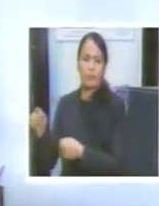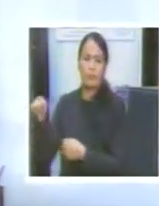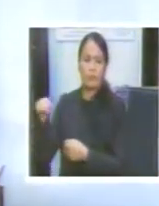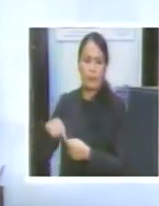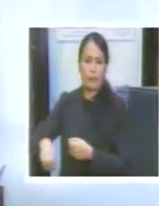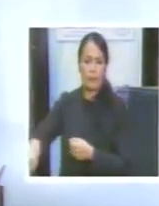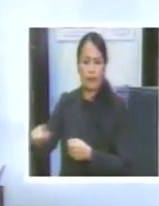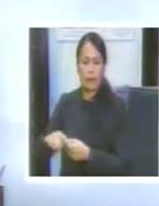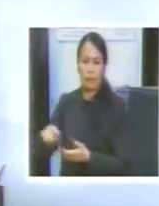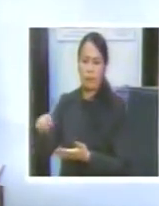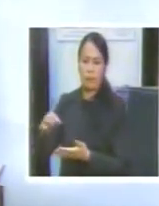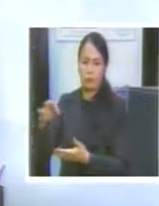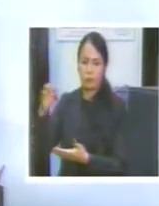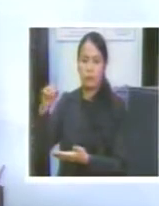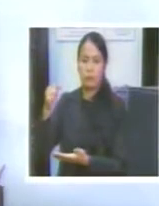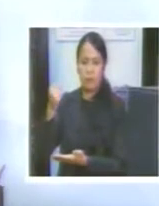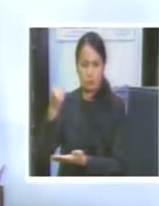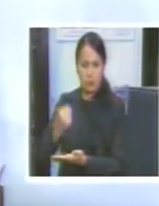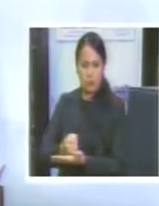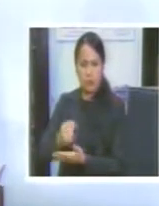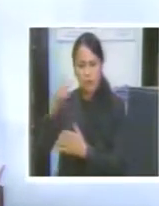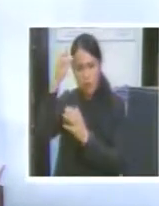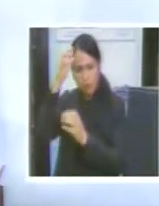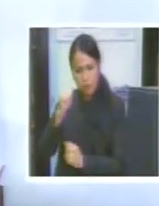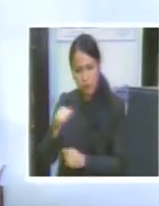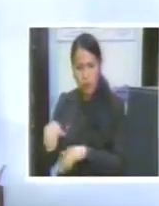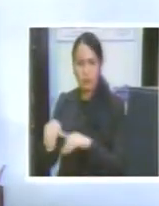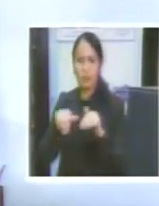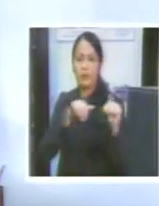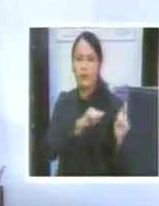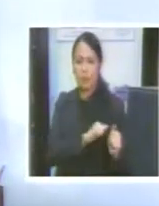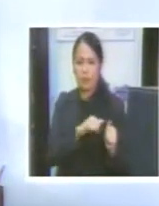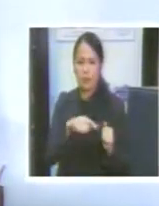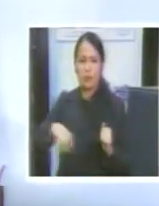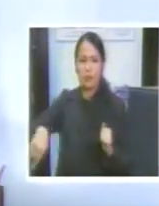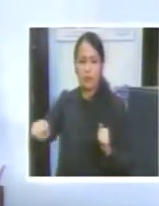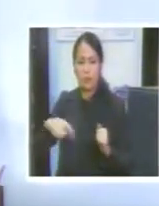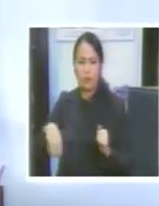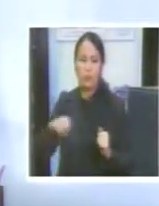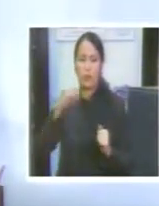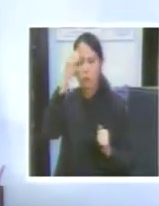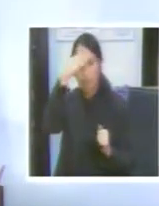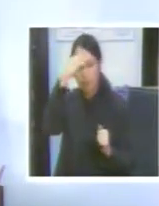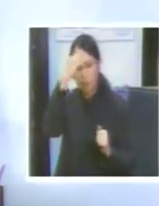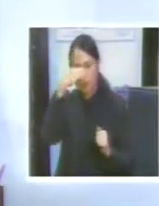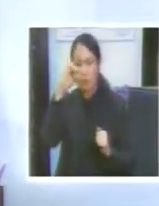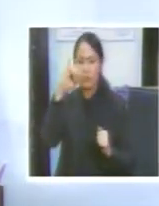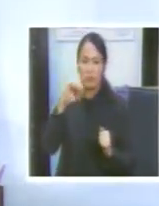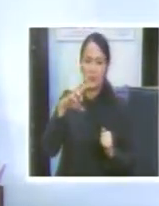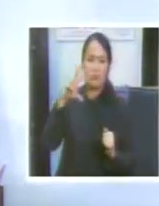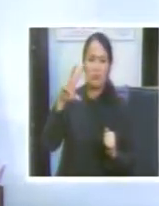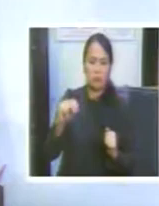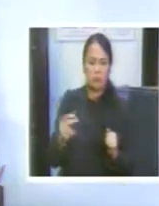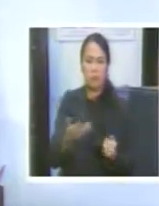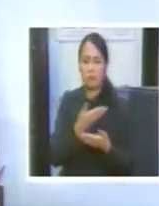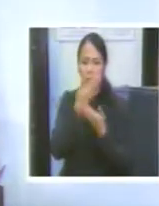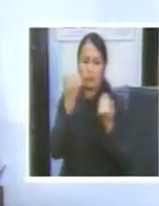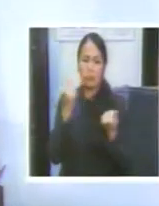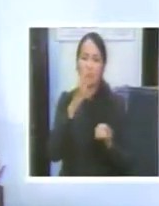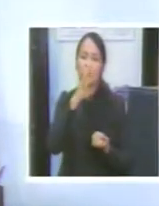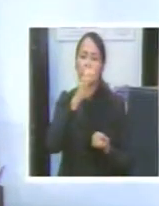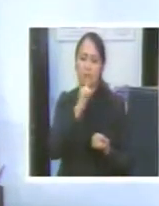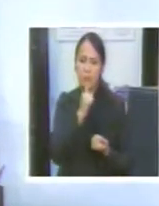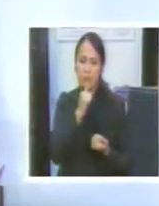para la ratificación definitiva del nuevo acuerdo, en virtud de que ya no podían objetar que con esos resultados electorales había